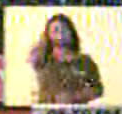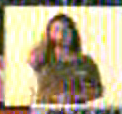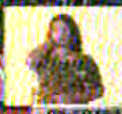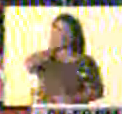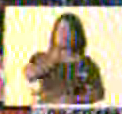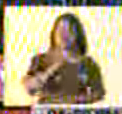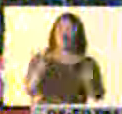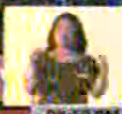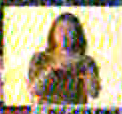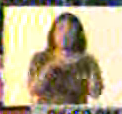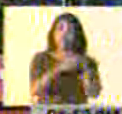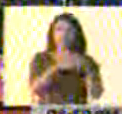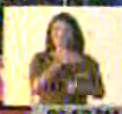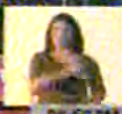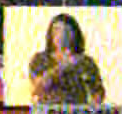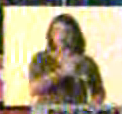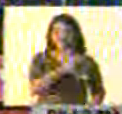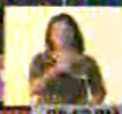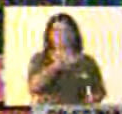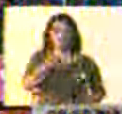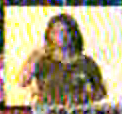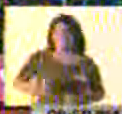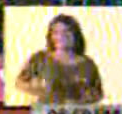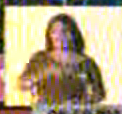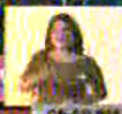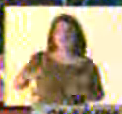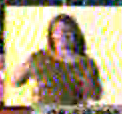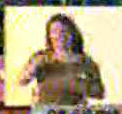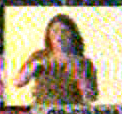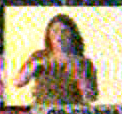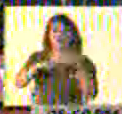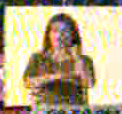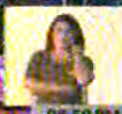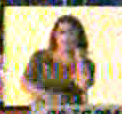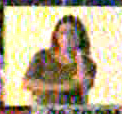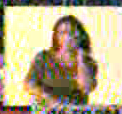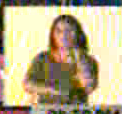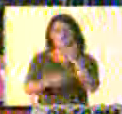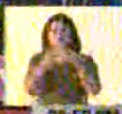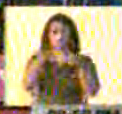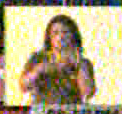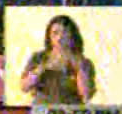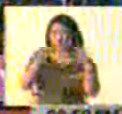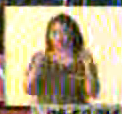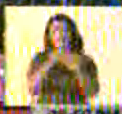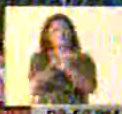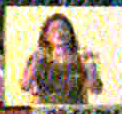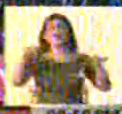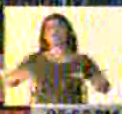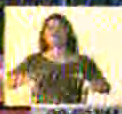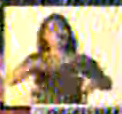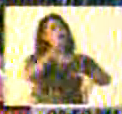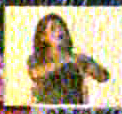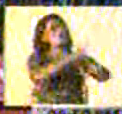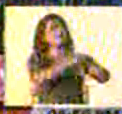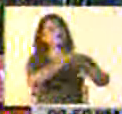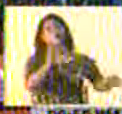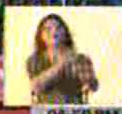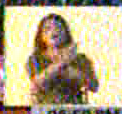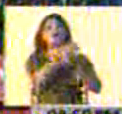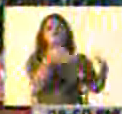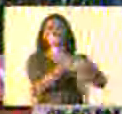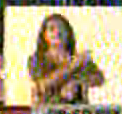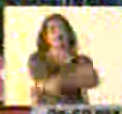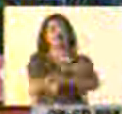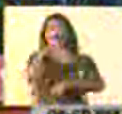La MUC empeñada en generar desórdenes, con trampas, con fraudes, y nosotros desde aquí queremos mandarle un mensaje a la MUC con nuestra